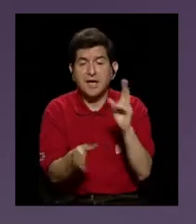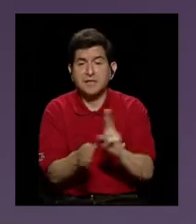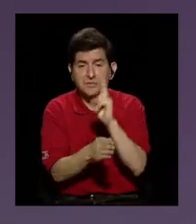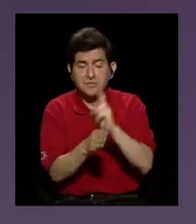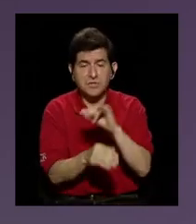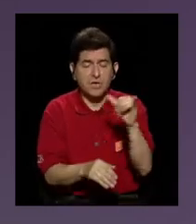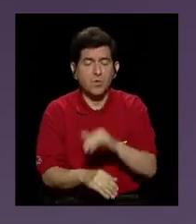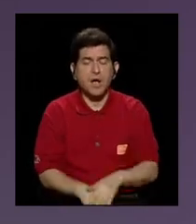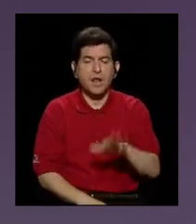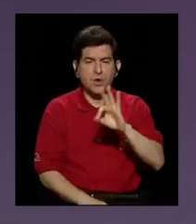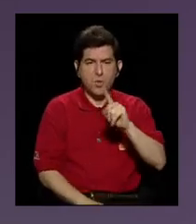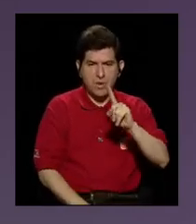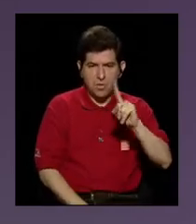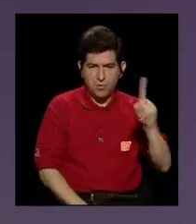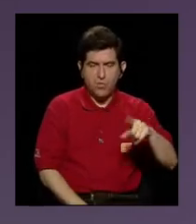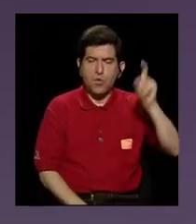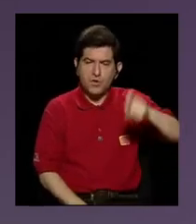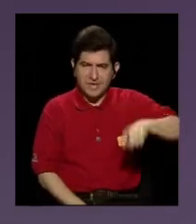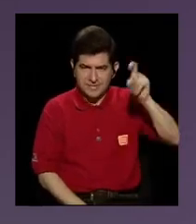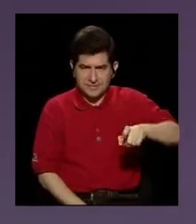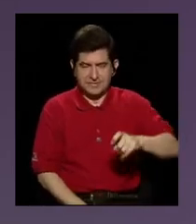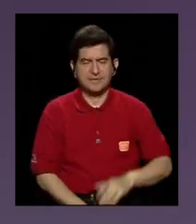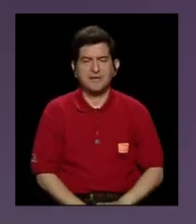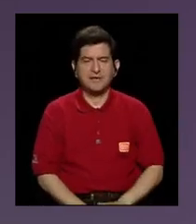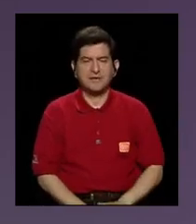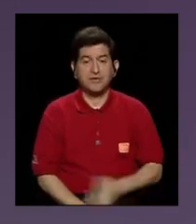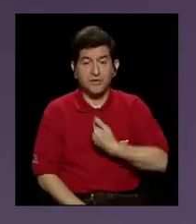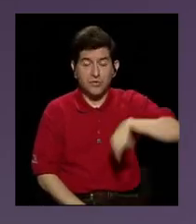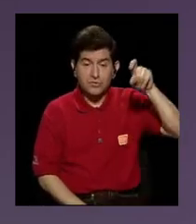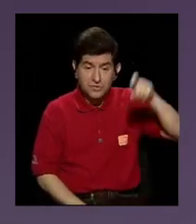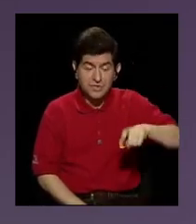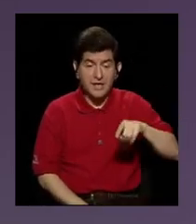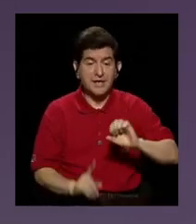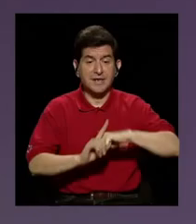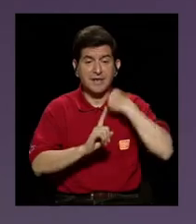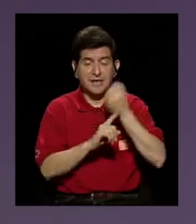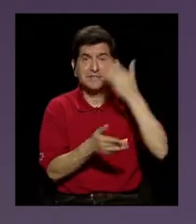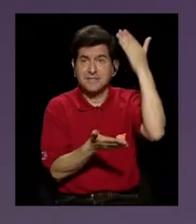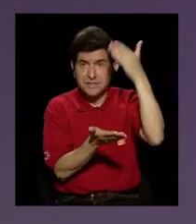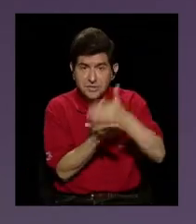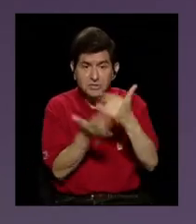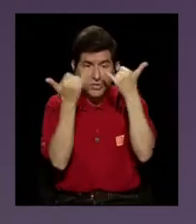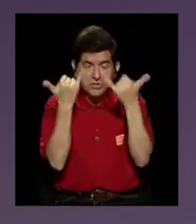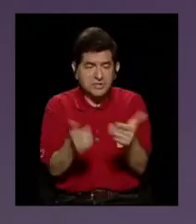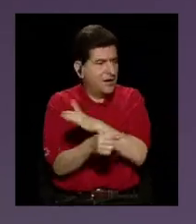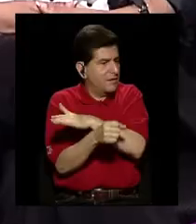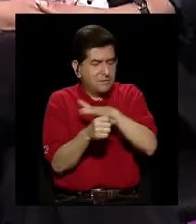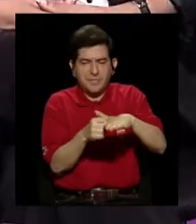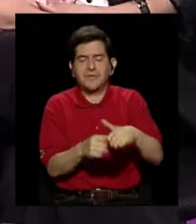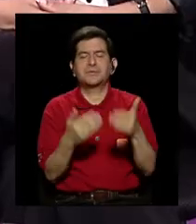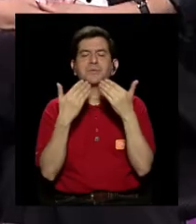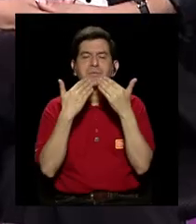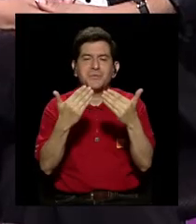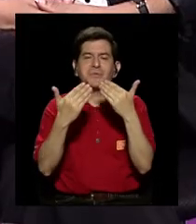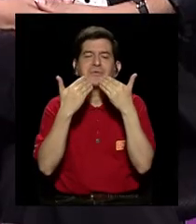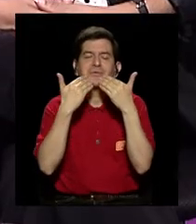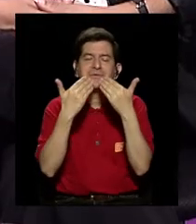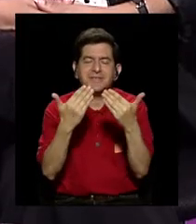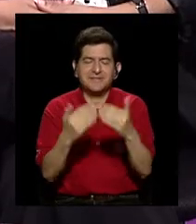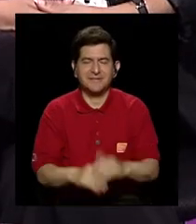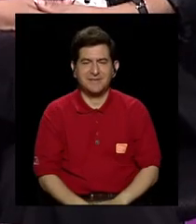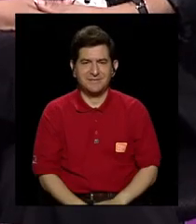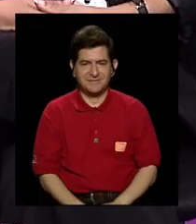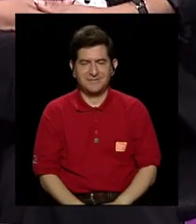al 911 si es necesario, necesitamos que esto pare. Ya fue suficiente. Les agradezco mucho, mucho